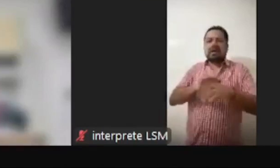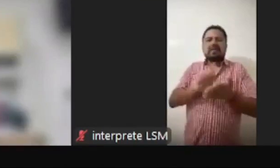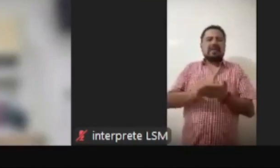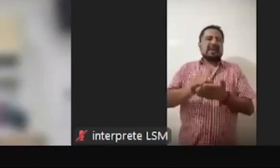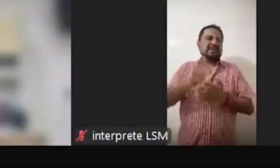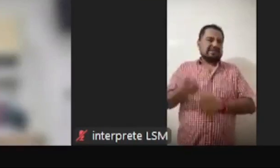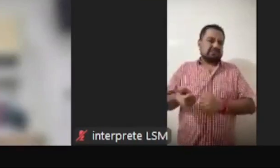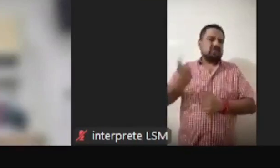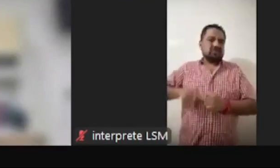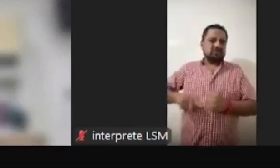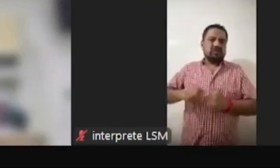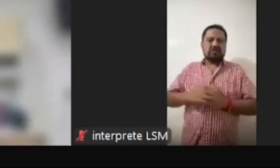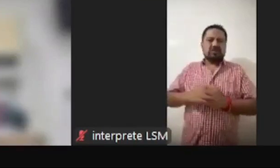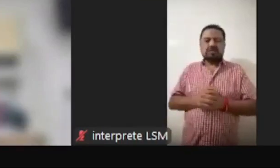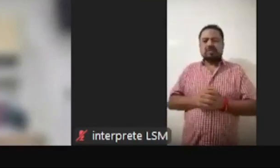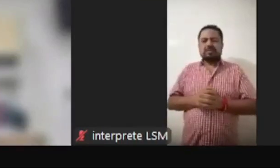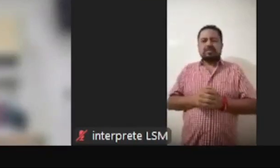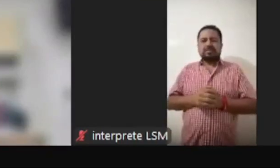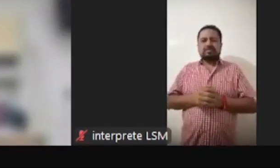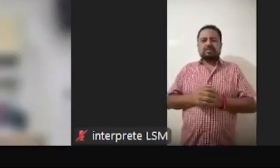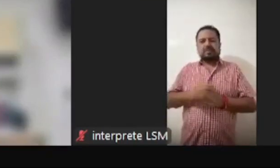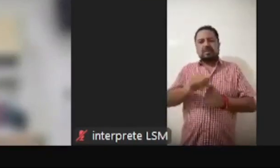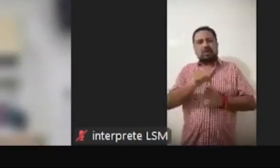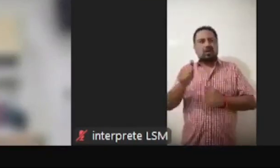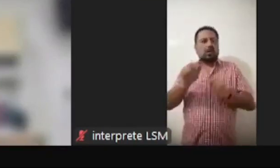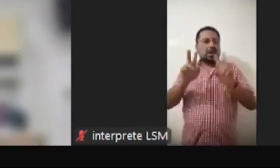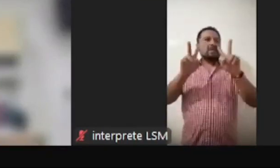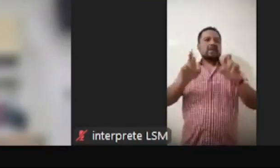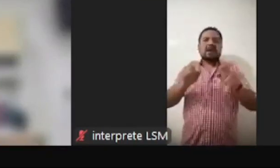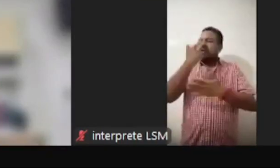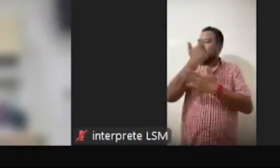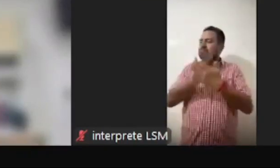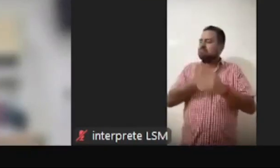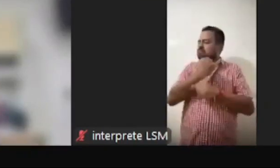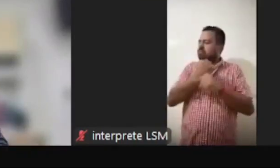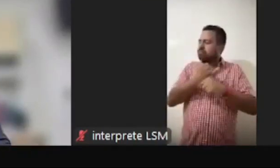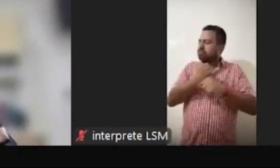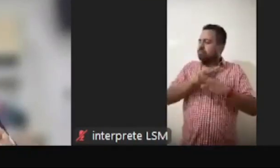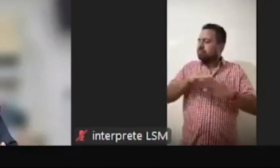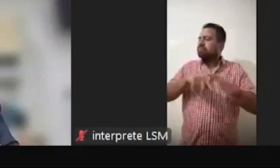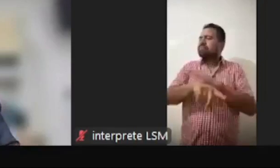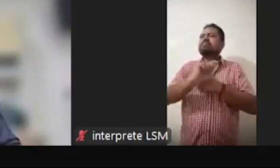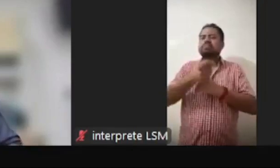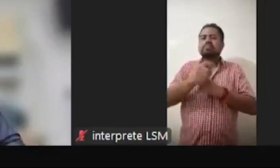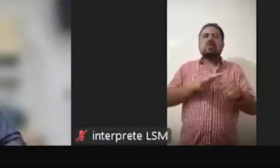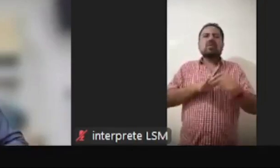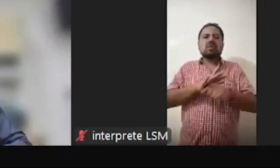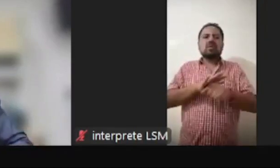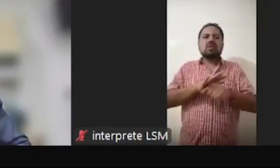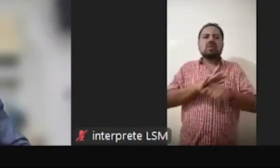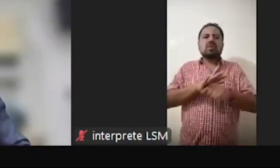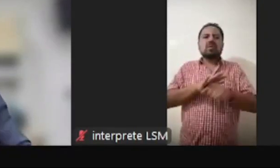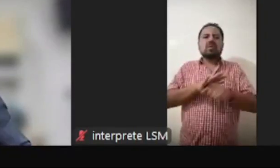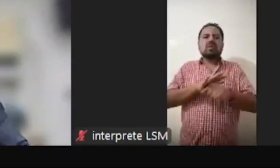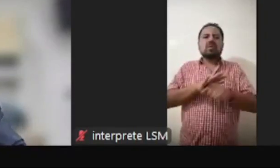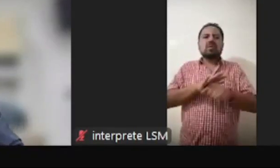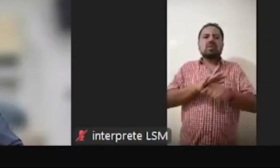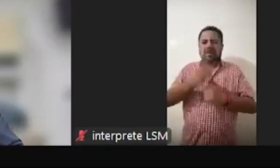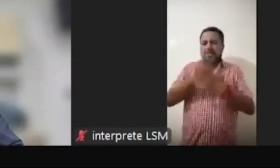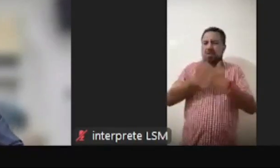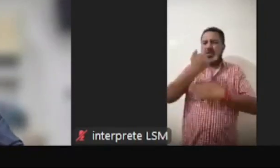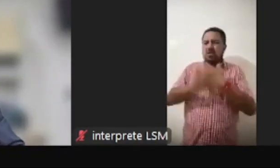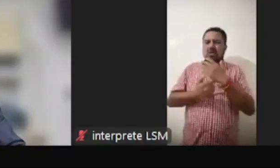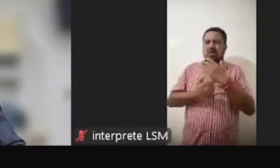corresponde. El siguiente asunto listado para analizar y resolver se trata de un proyecto de